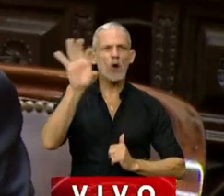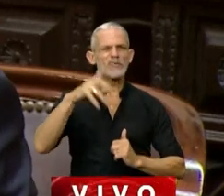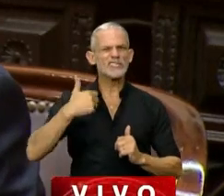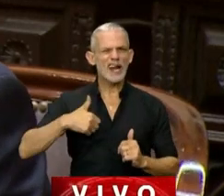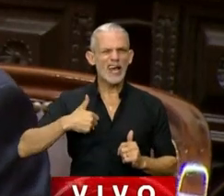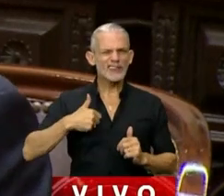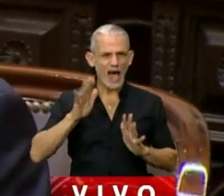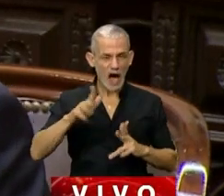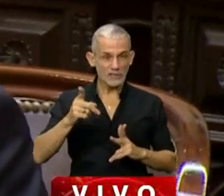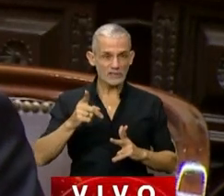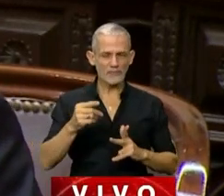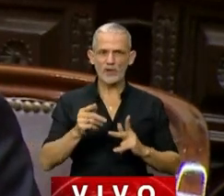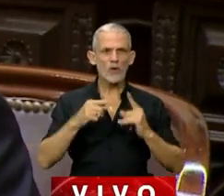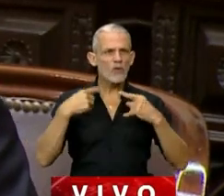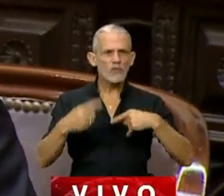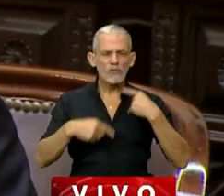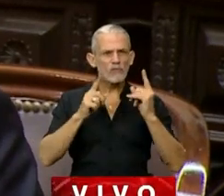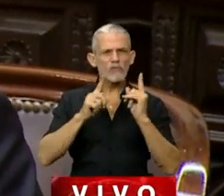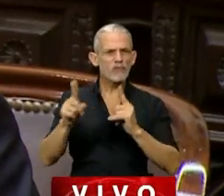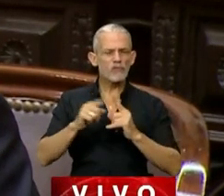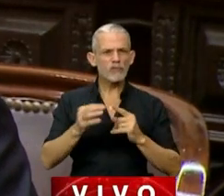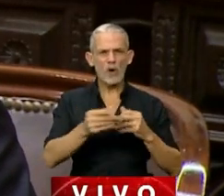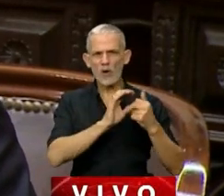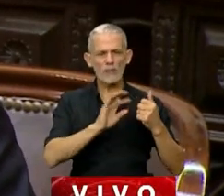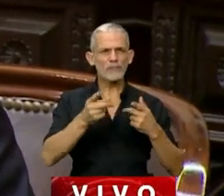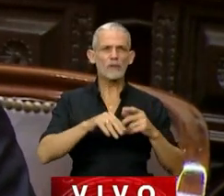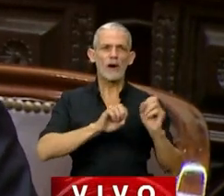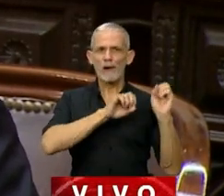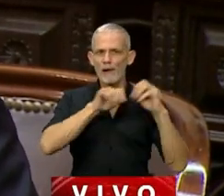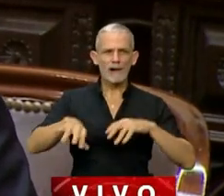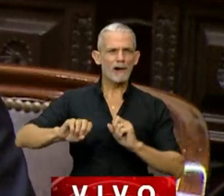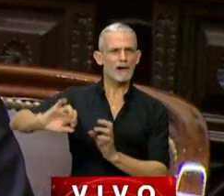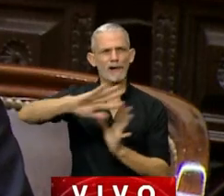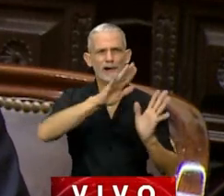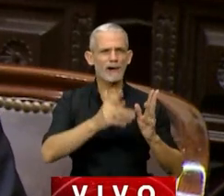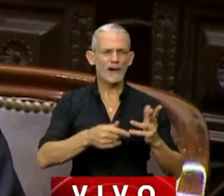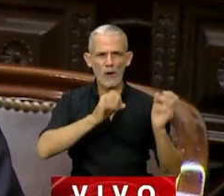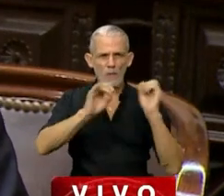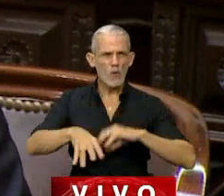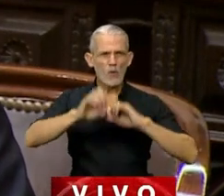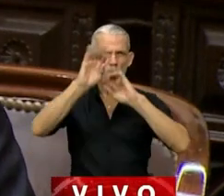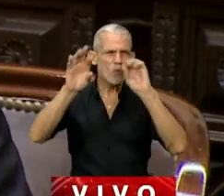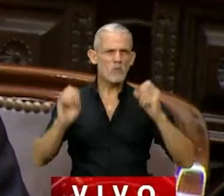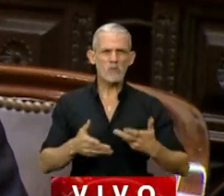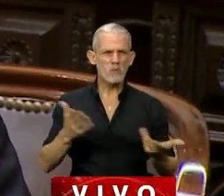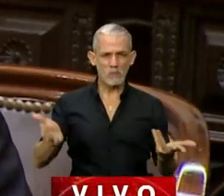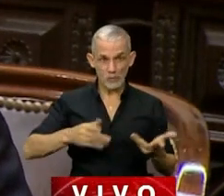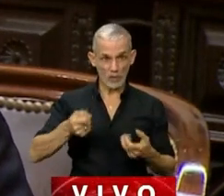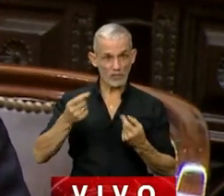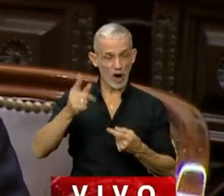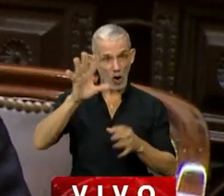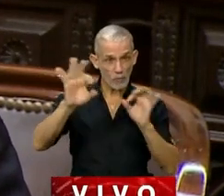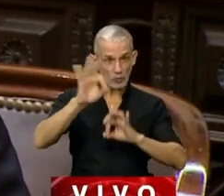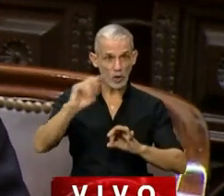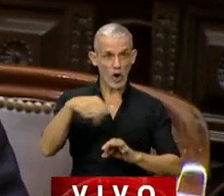provincia argentina que permanentemente viene recibiendo migraciones internas, permanentemente generando